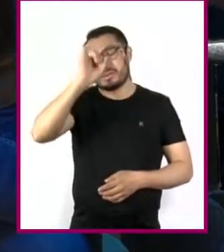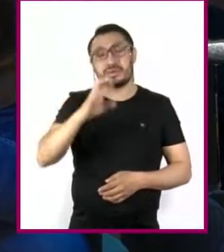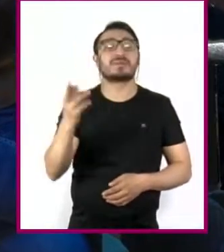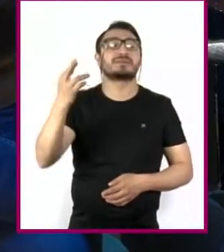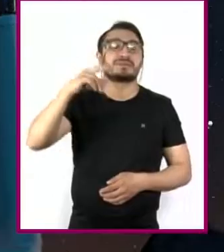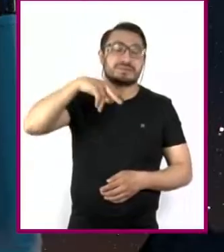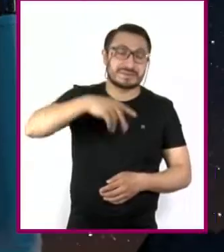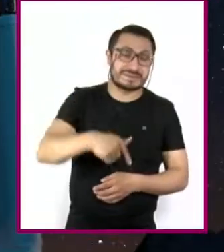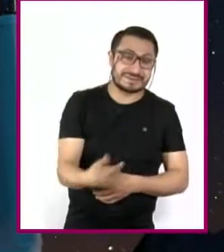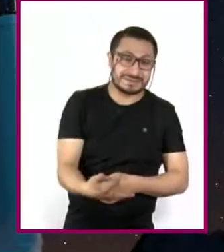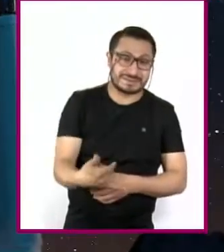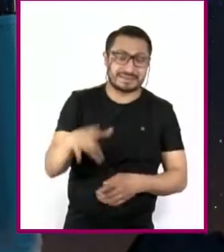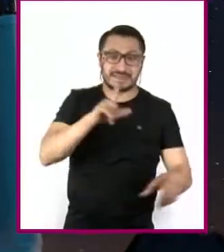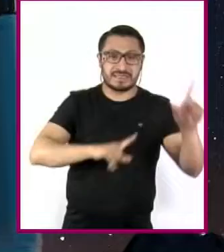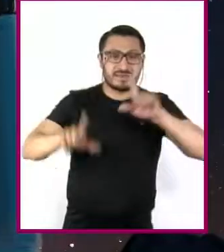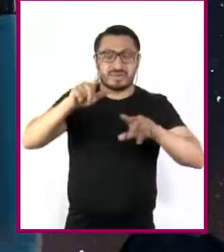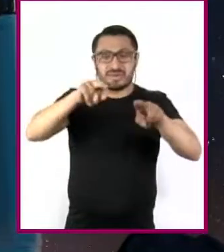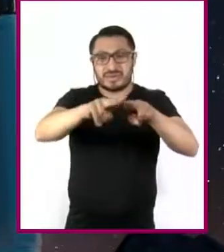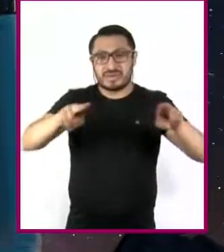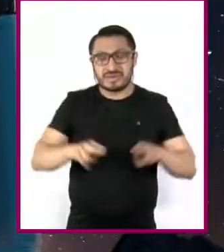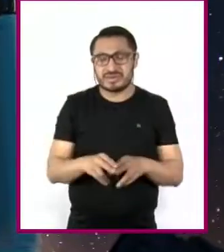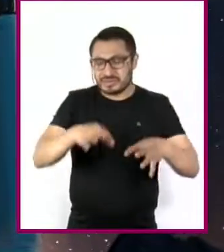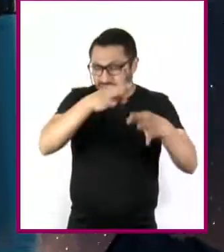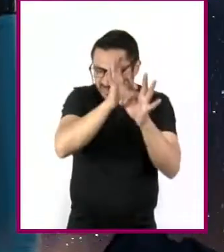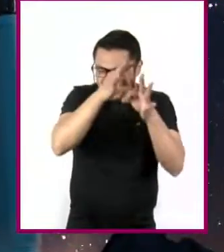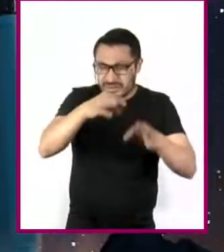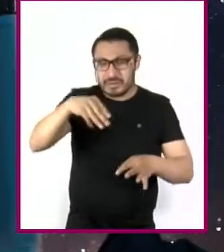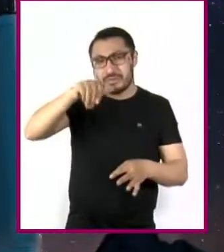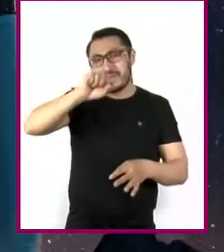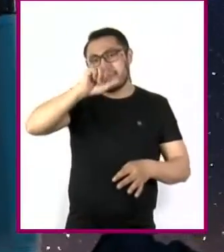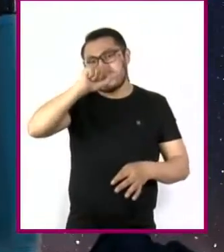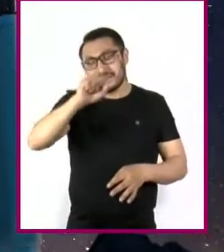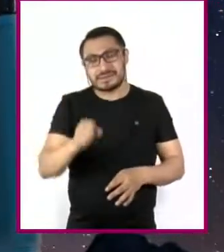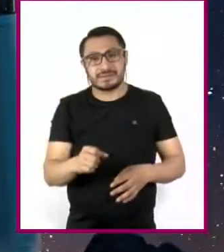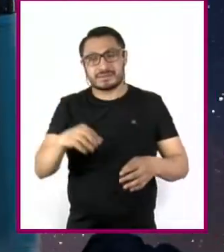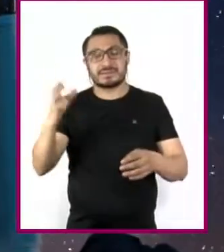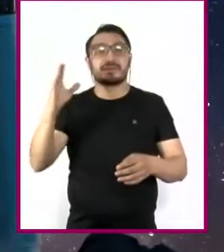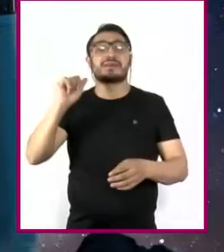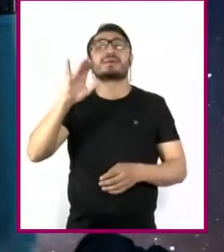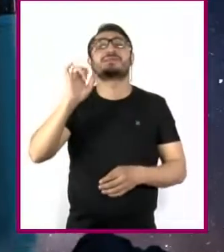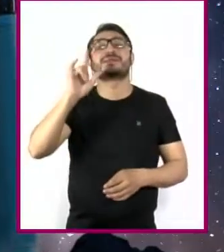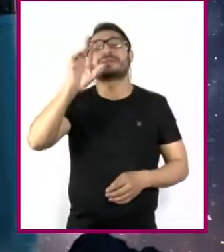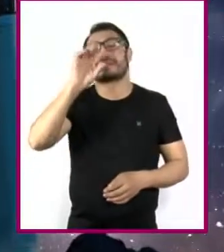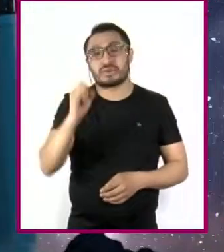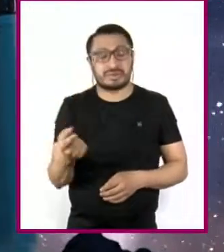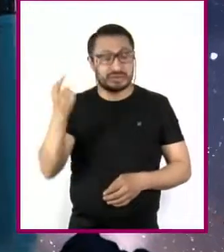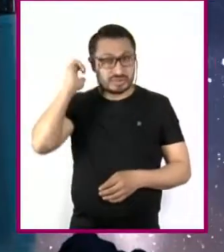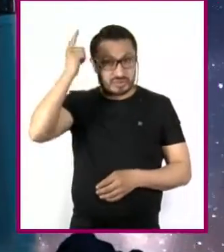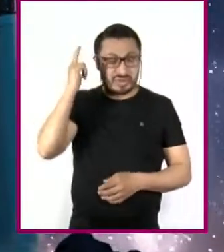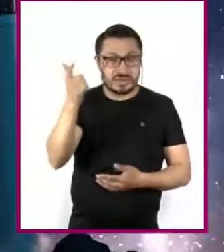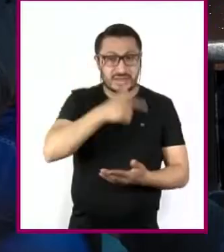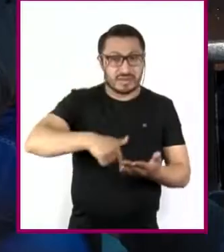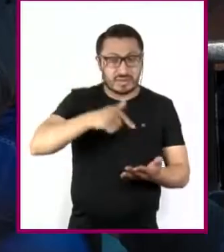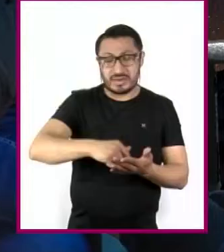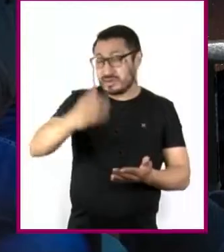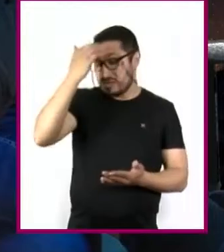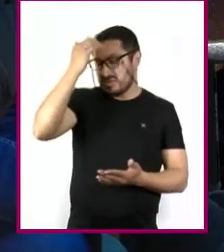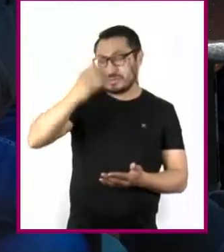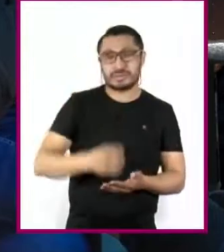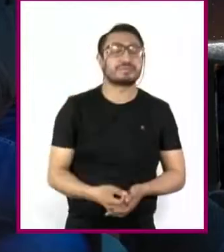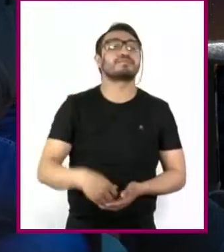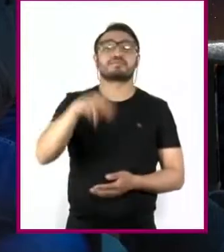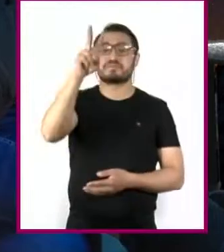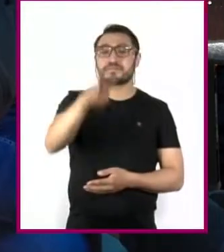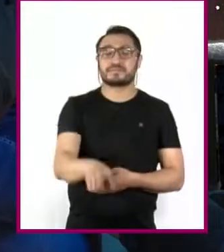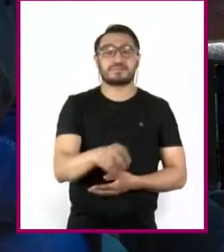laboratorio nacional de espectrometría de masas con aceleradores. Me encantaría conocer ese laboratorio.